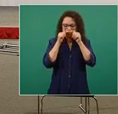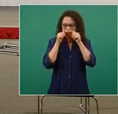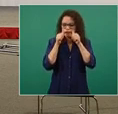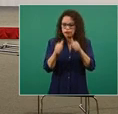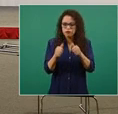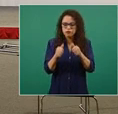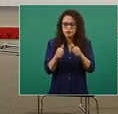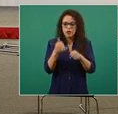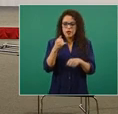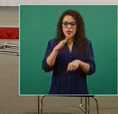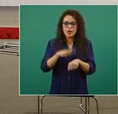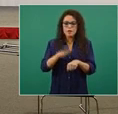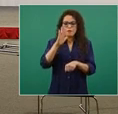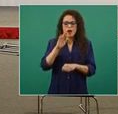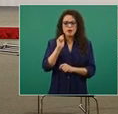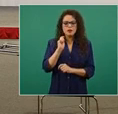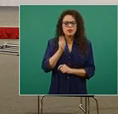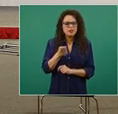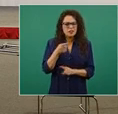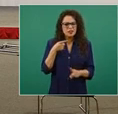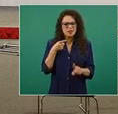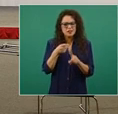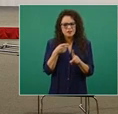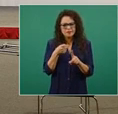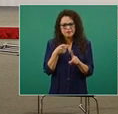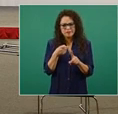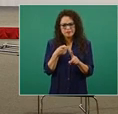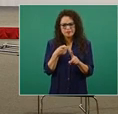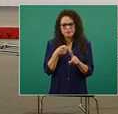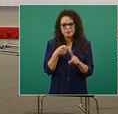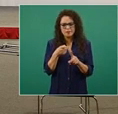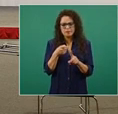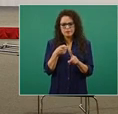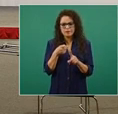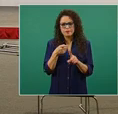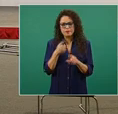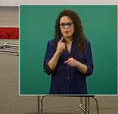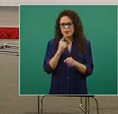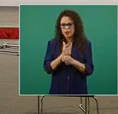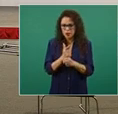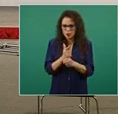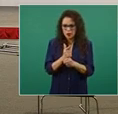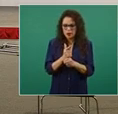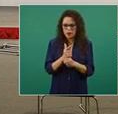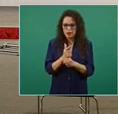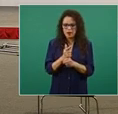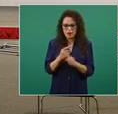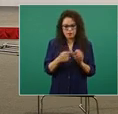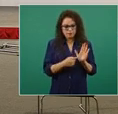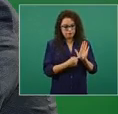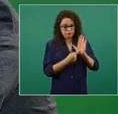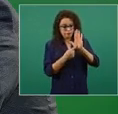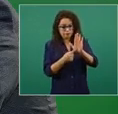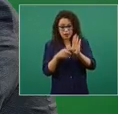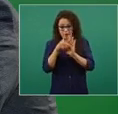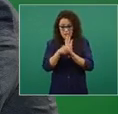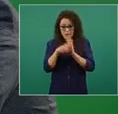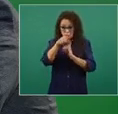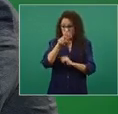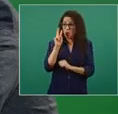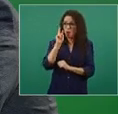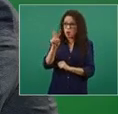todo con un enfoque en el cual detrás de la elaboración, detrás de lo que se presenta en estos